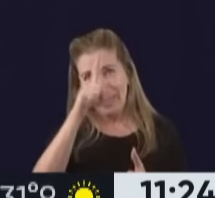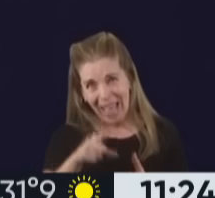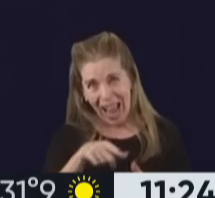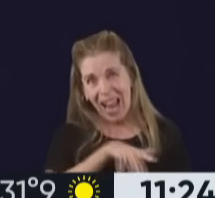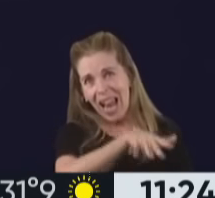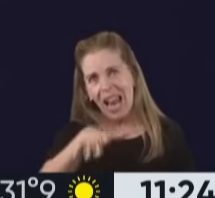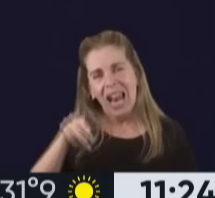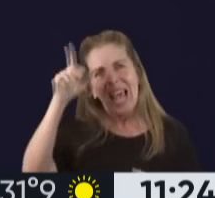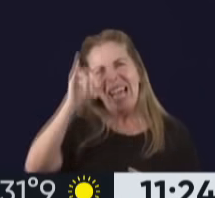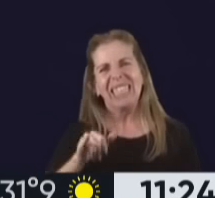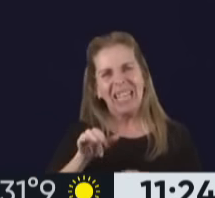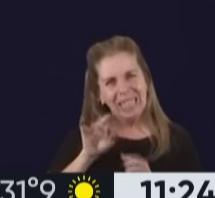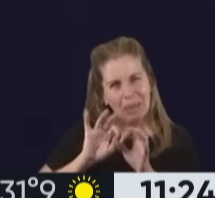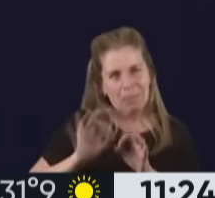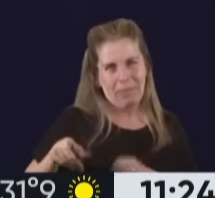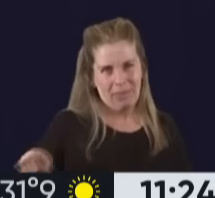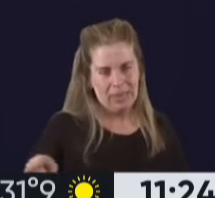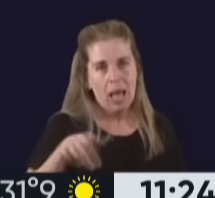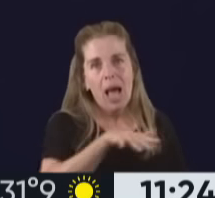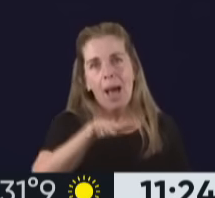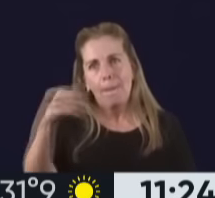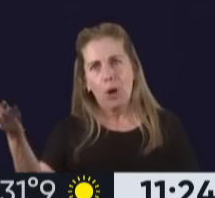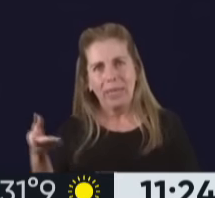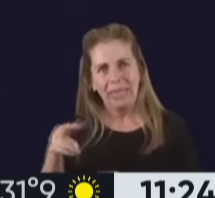Echeverría, por el que la provincia de Buenos Aires debe